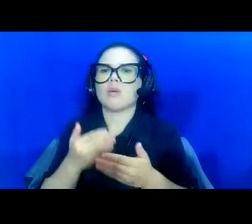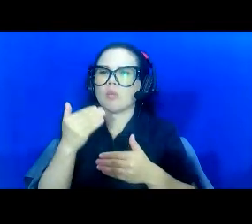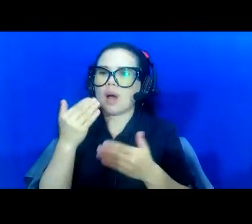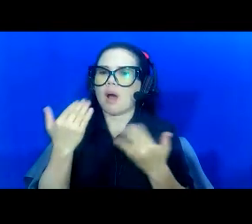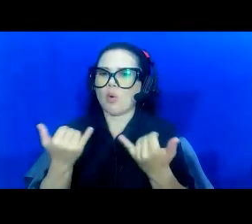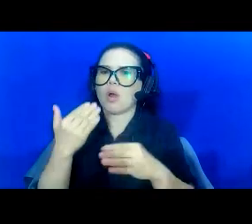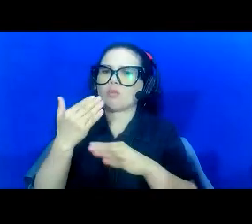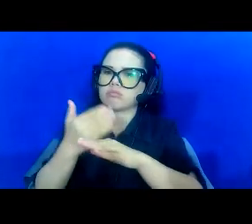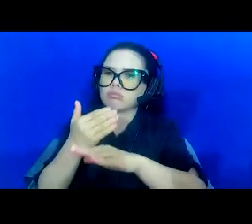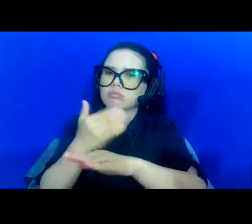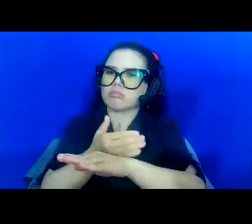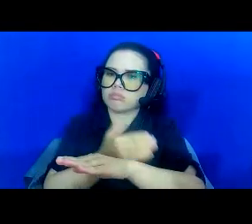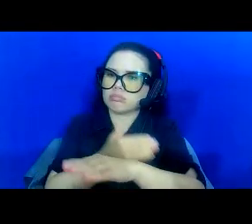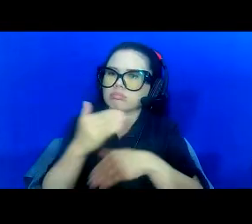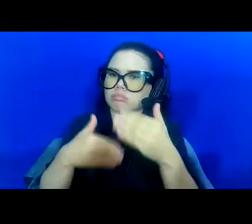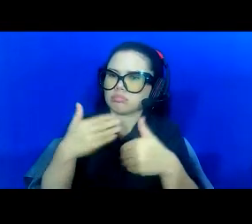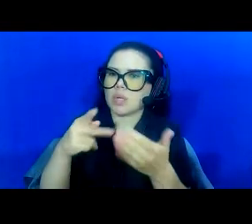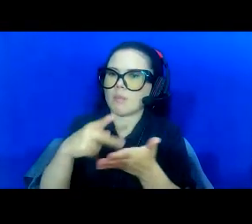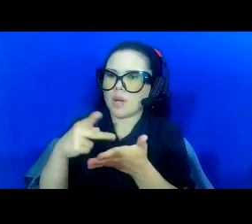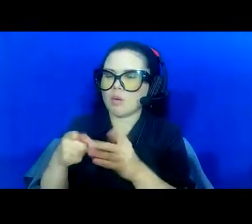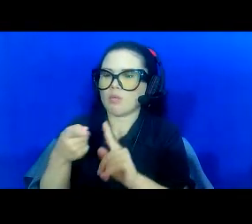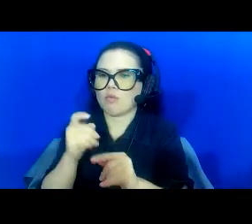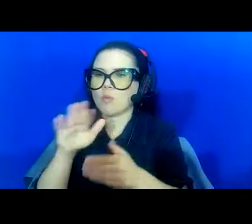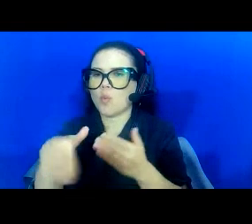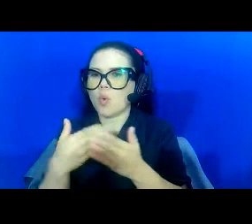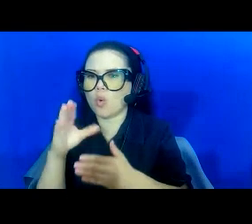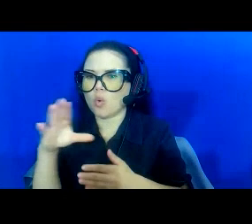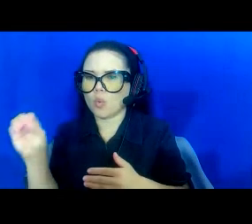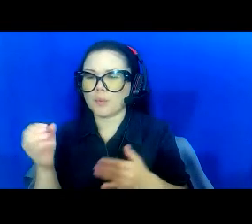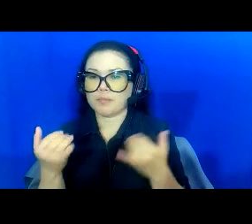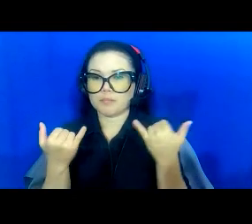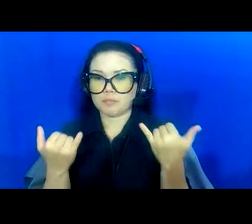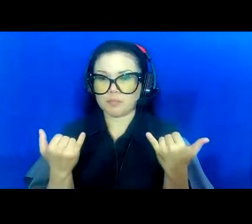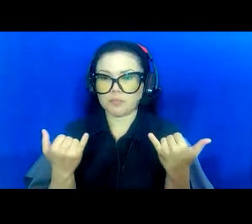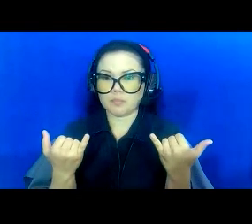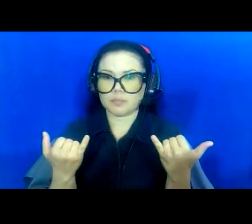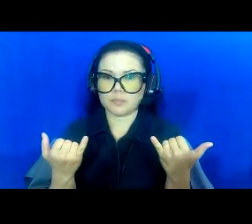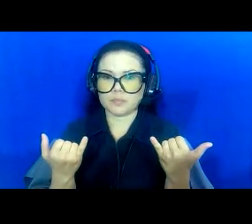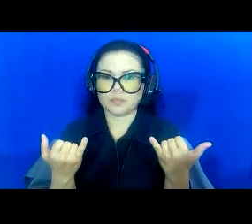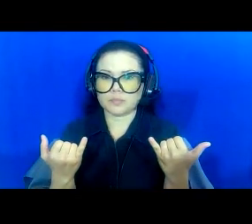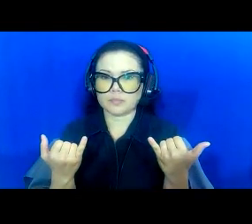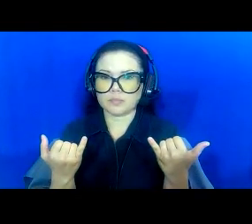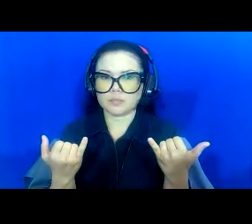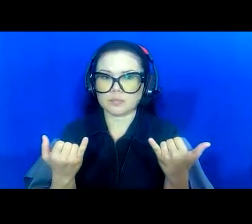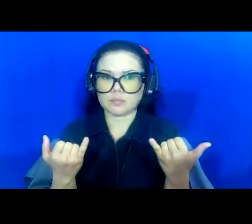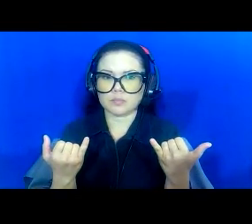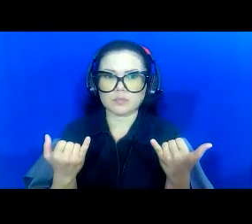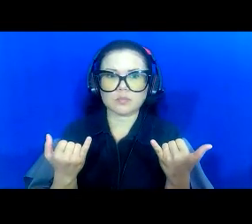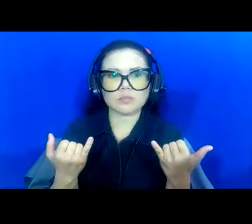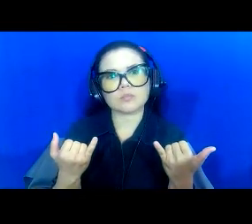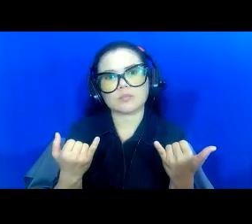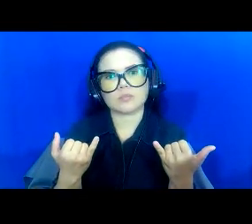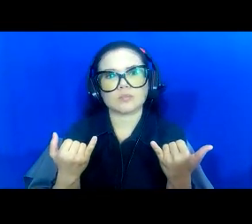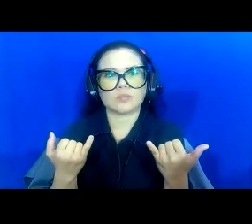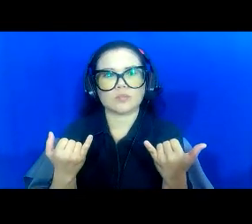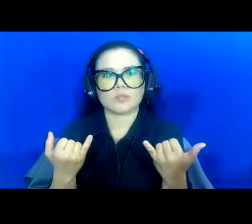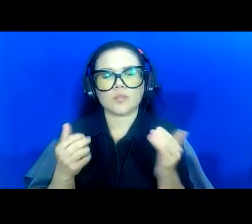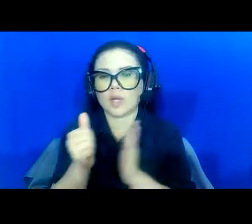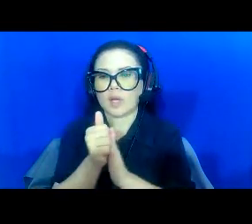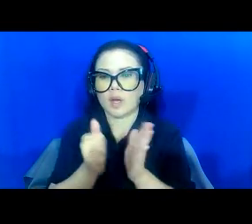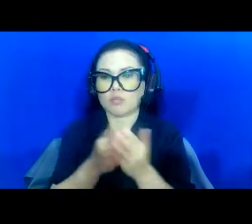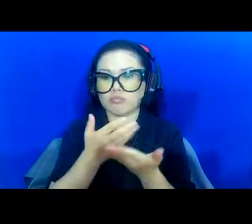pagos recibidos por compañía. Así que ahora mismo en la cuenta de la Bateman Account Fund, que es la cuenta sobre las cuales ustedes